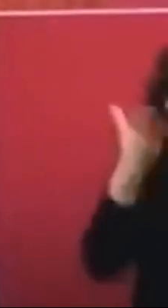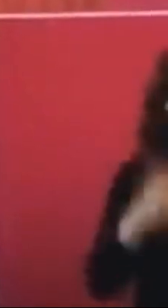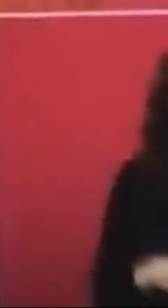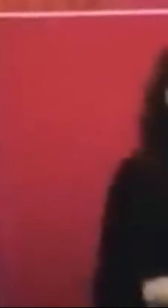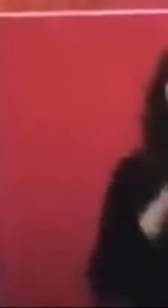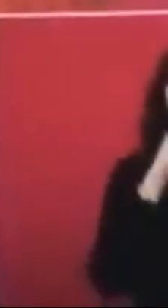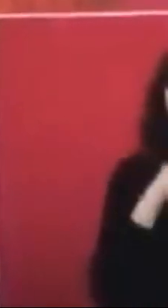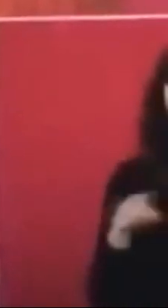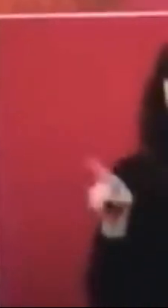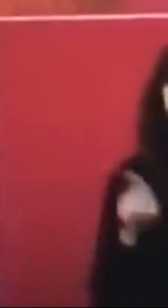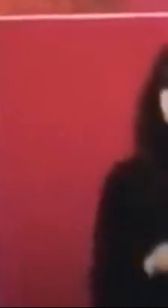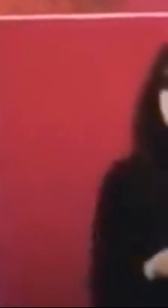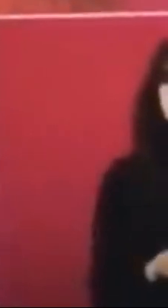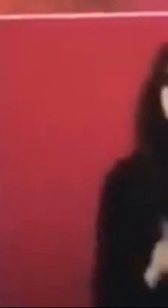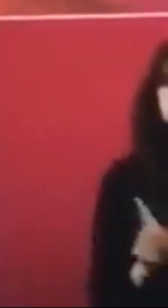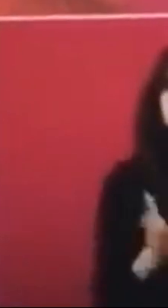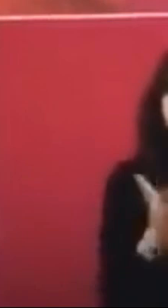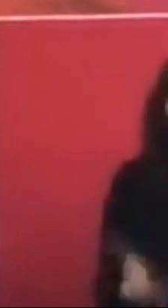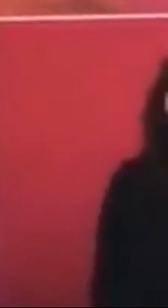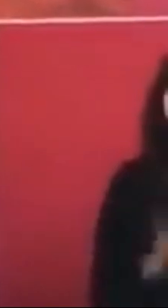vamos también a presentar una queja